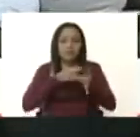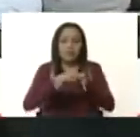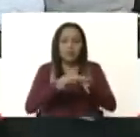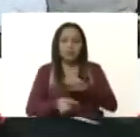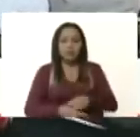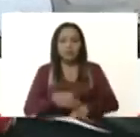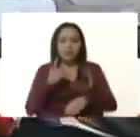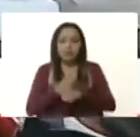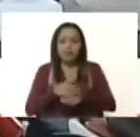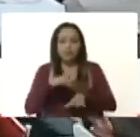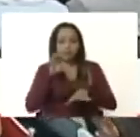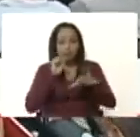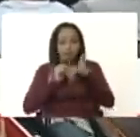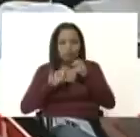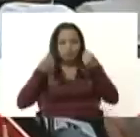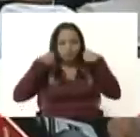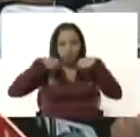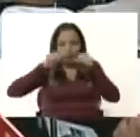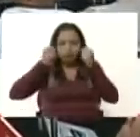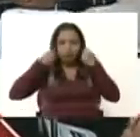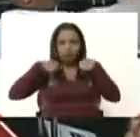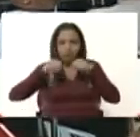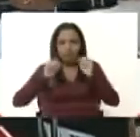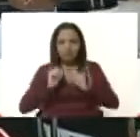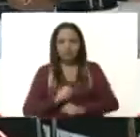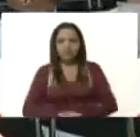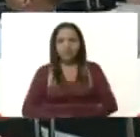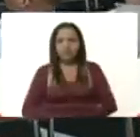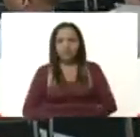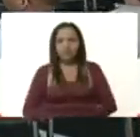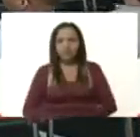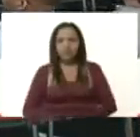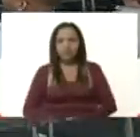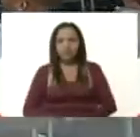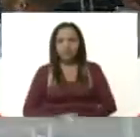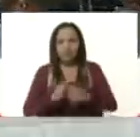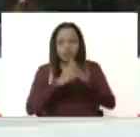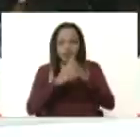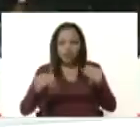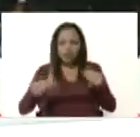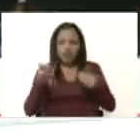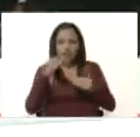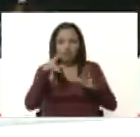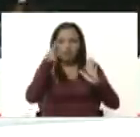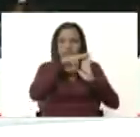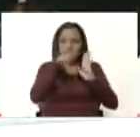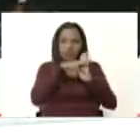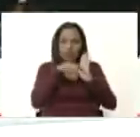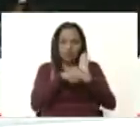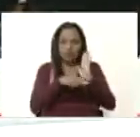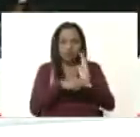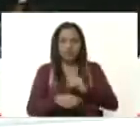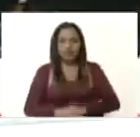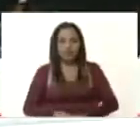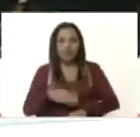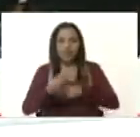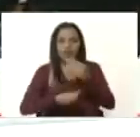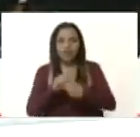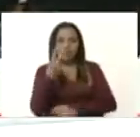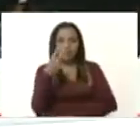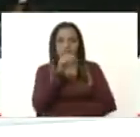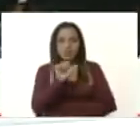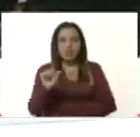Preparémonos, preparémonos, entre todos. Miren ustedes, yo estaba viendo la lista, una guará, hace dos semanas